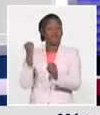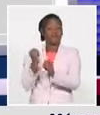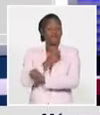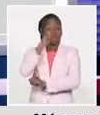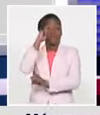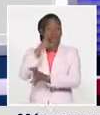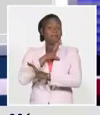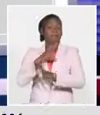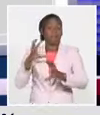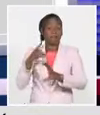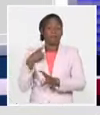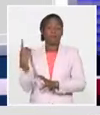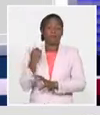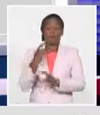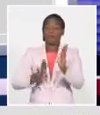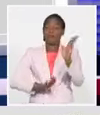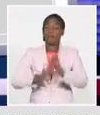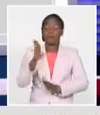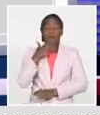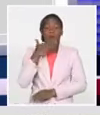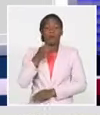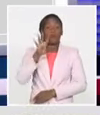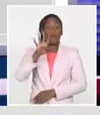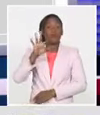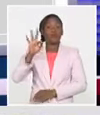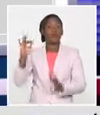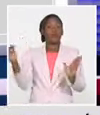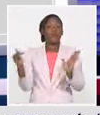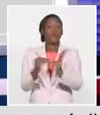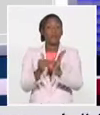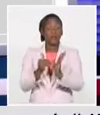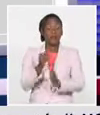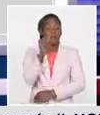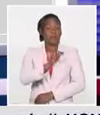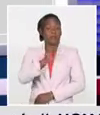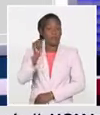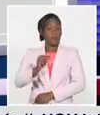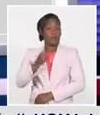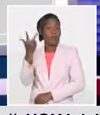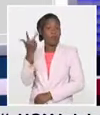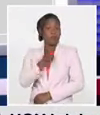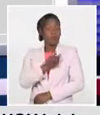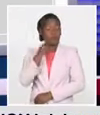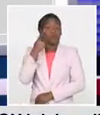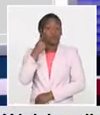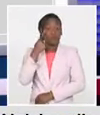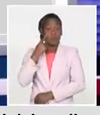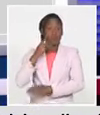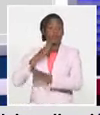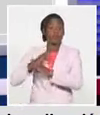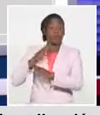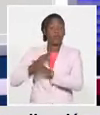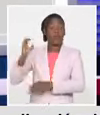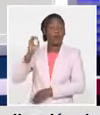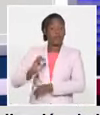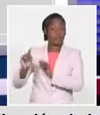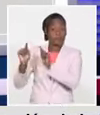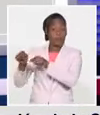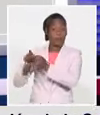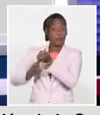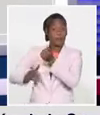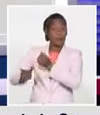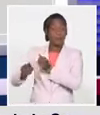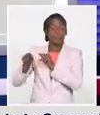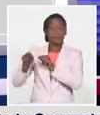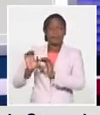ciencia cubana. 48.000 personas han sido vacunadas en el oriente de nuestro país con el candidato vacunal